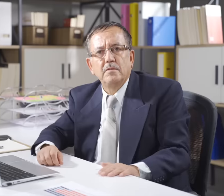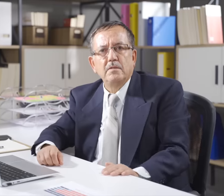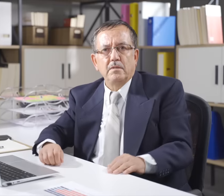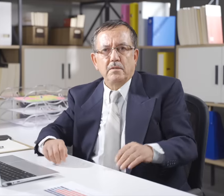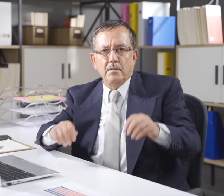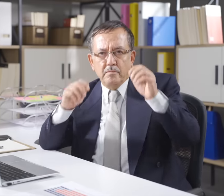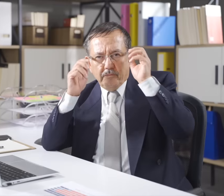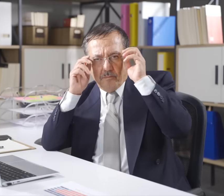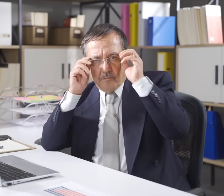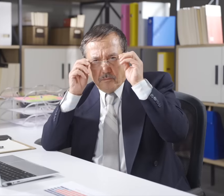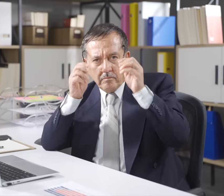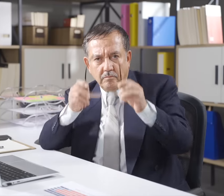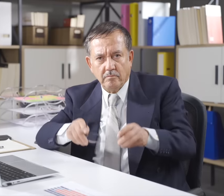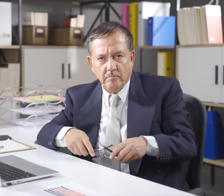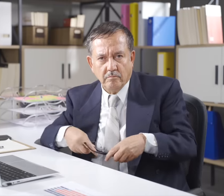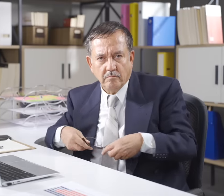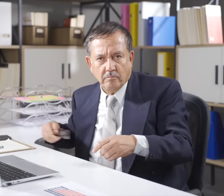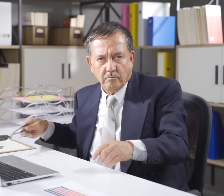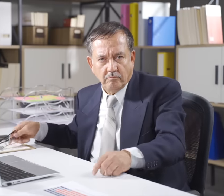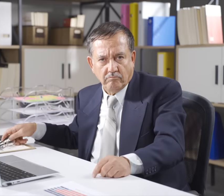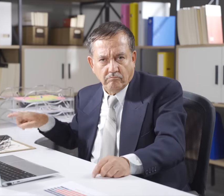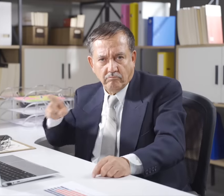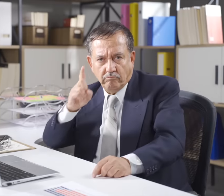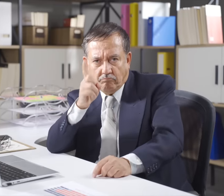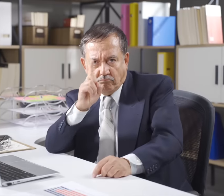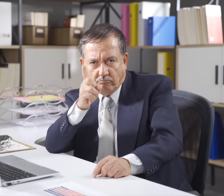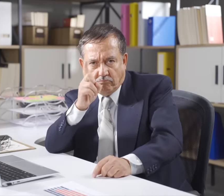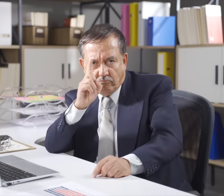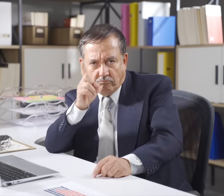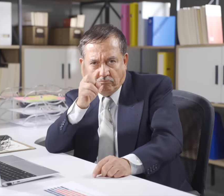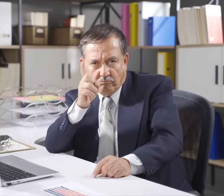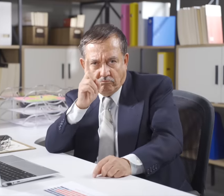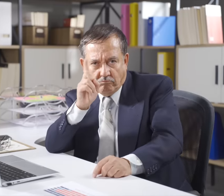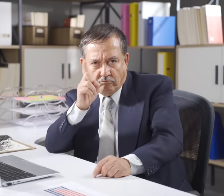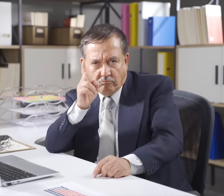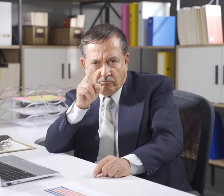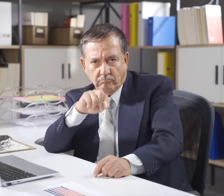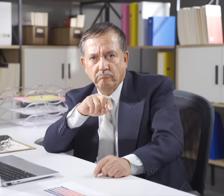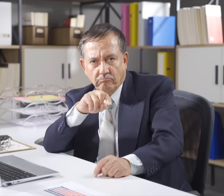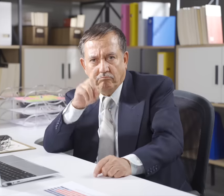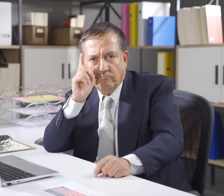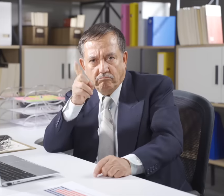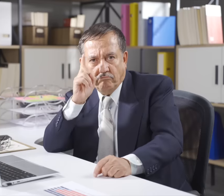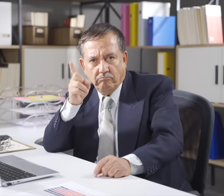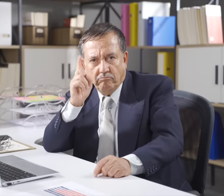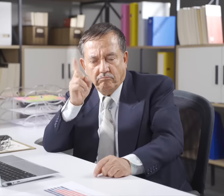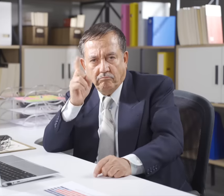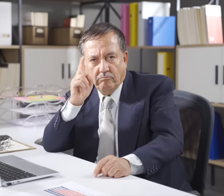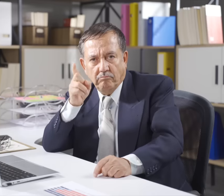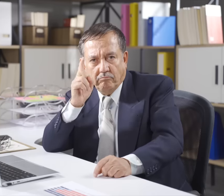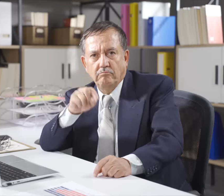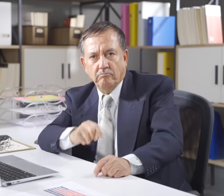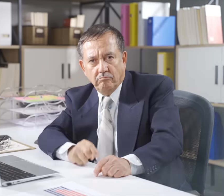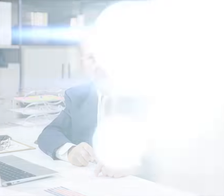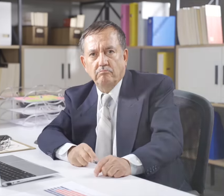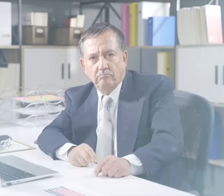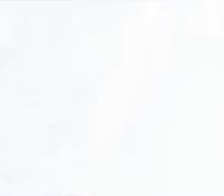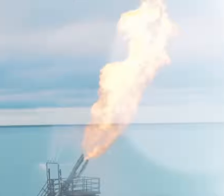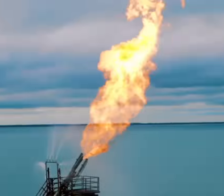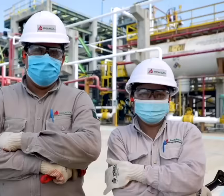que los empresarios privados que vayan buscando a otros horizontes, ¿dónde engañar? Porque México tiene